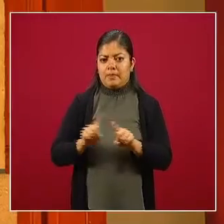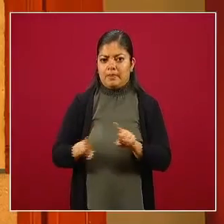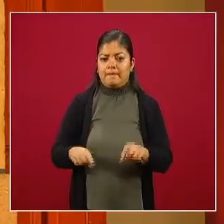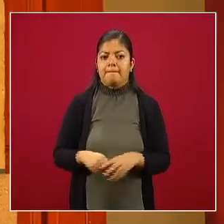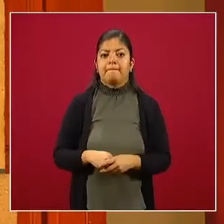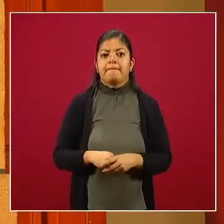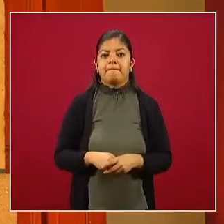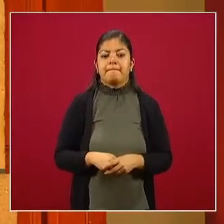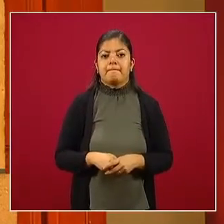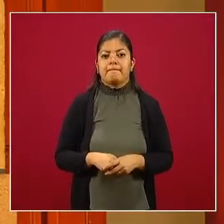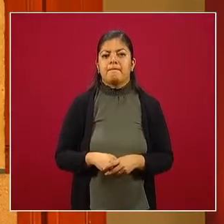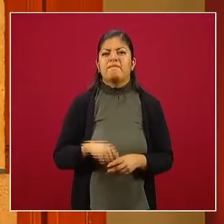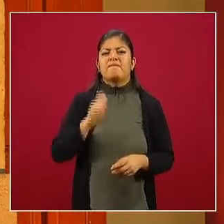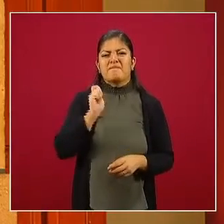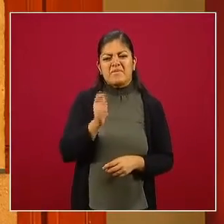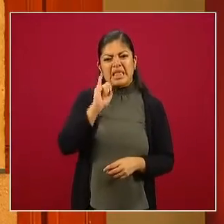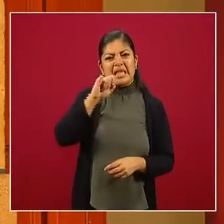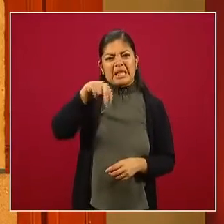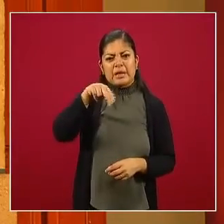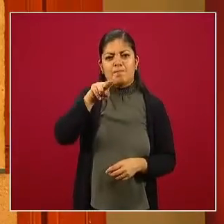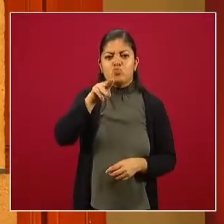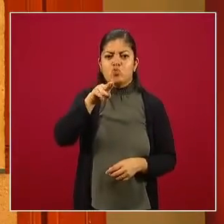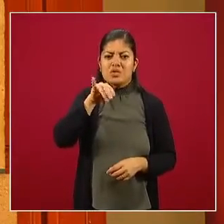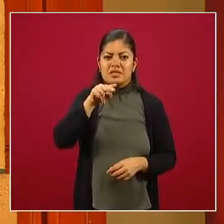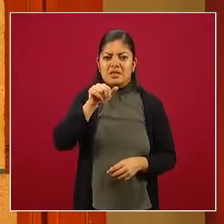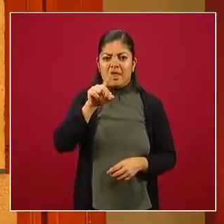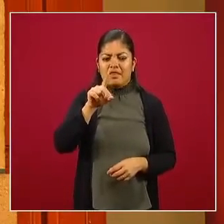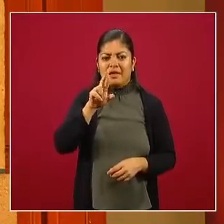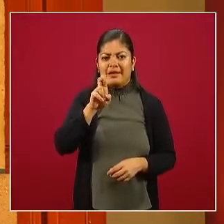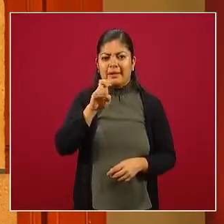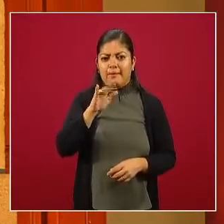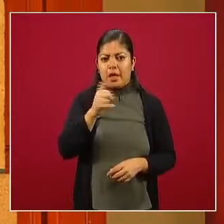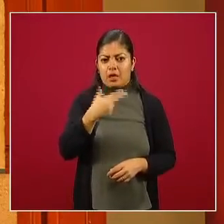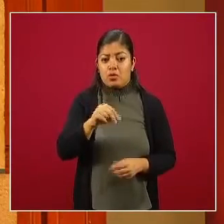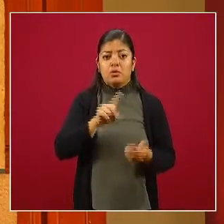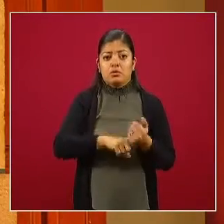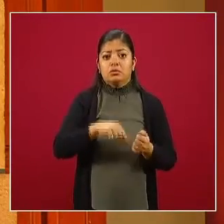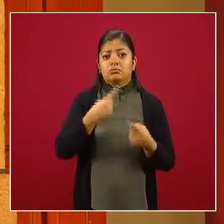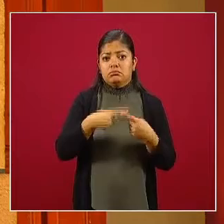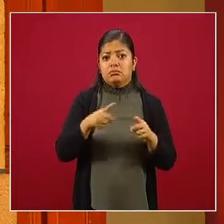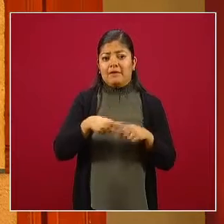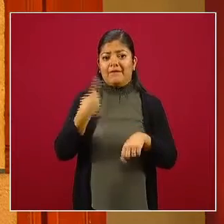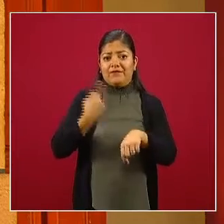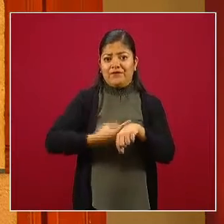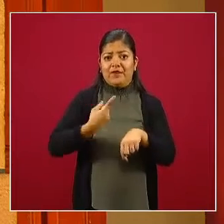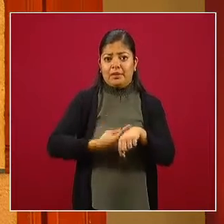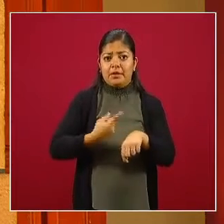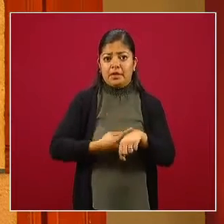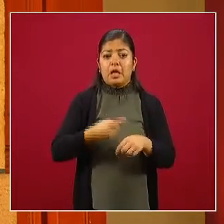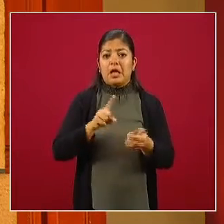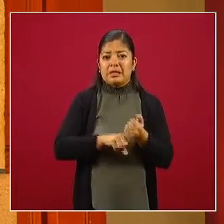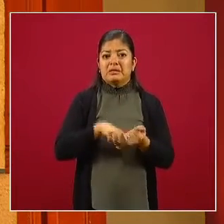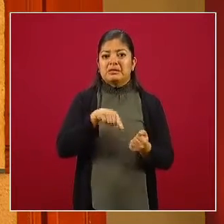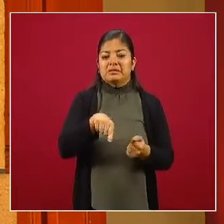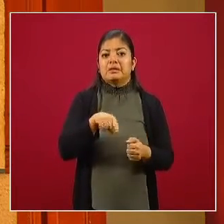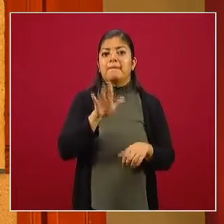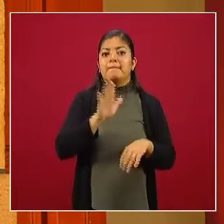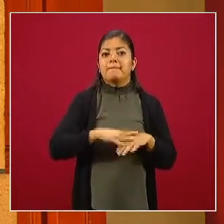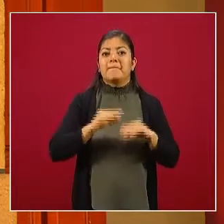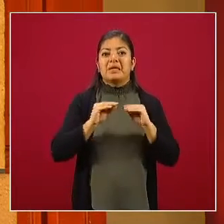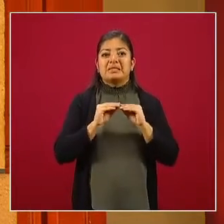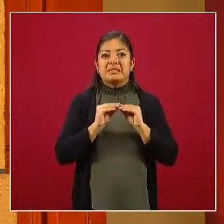concepto de inmunidad de rebaño potencialmente aplica a cualquier mecanismo, a cualquier enfermedad de cualquier mecanismo, pero es más